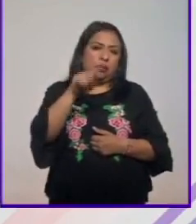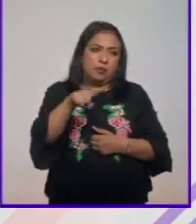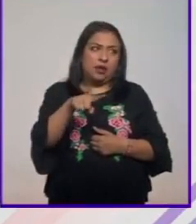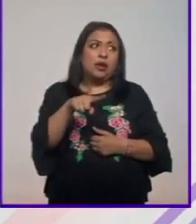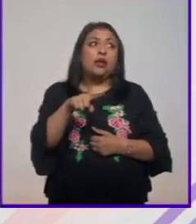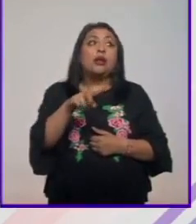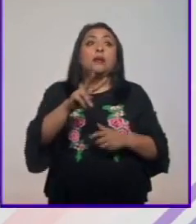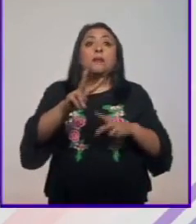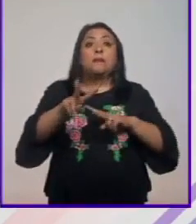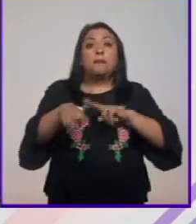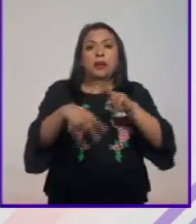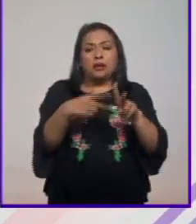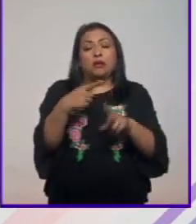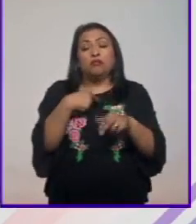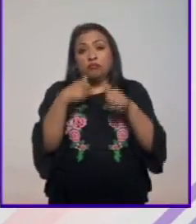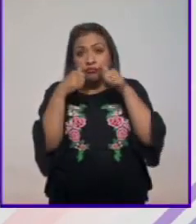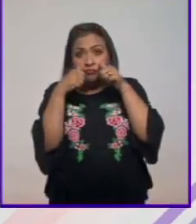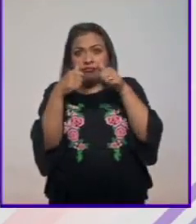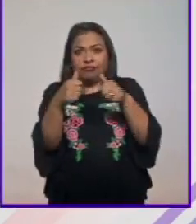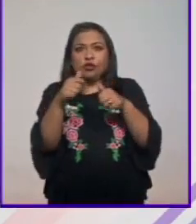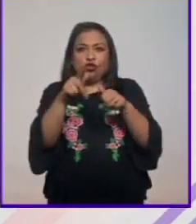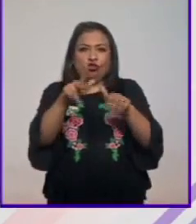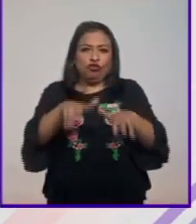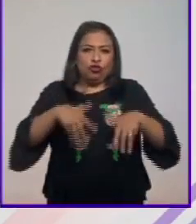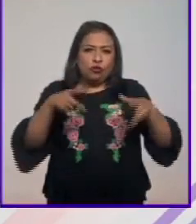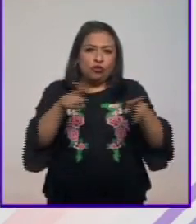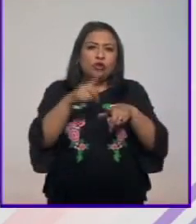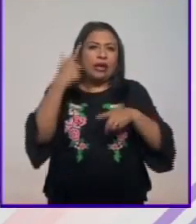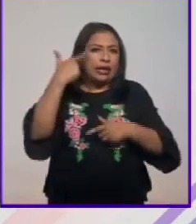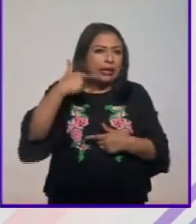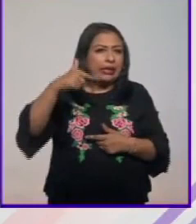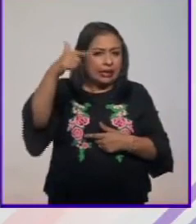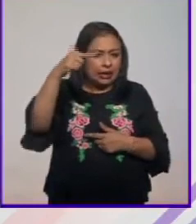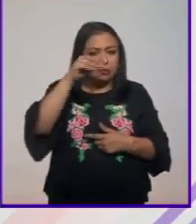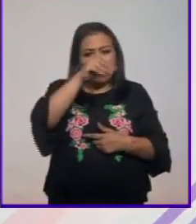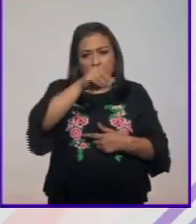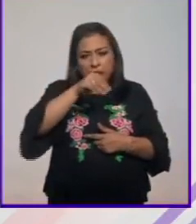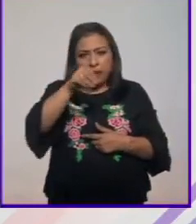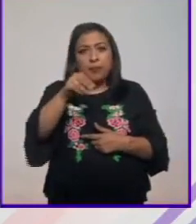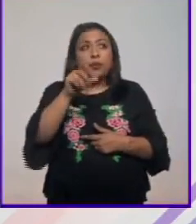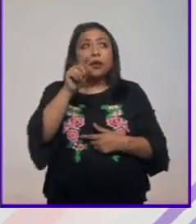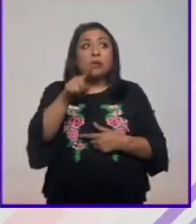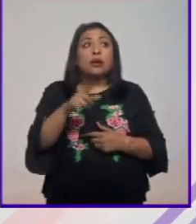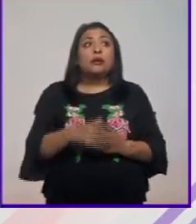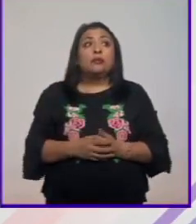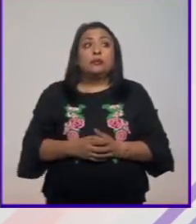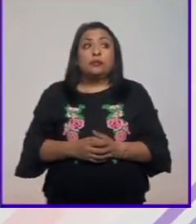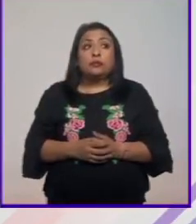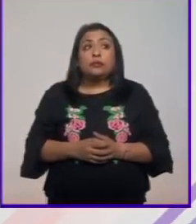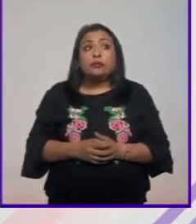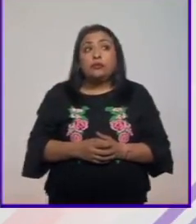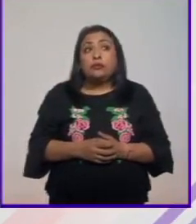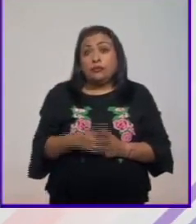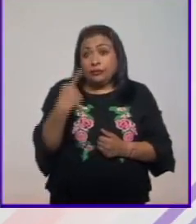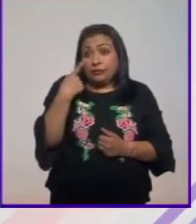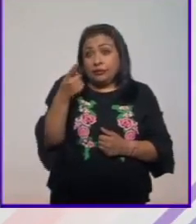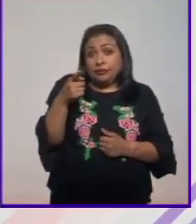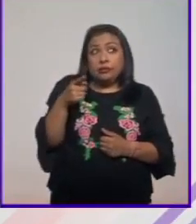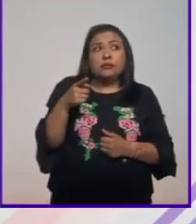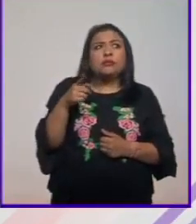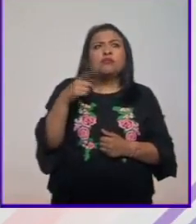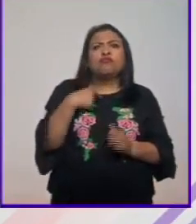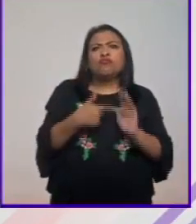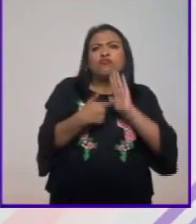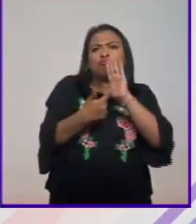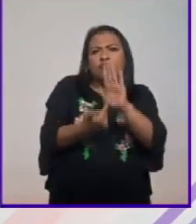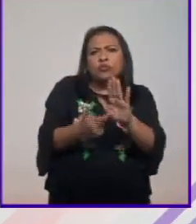también hay que estar muy al pendiente de estos conciertos, de las giras que va a estar dando y de La Huella, porque ahí, como la ven aquí en el estudio, se ha